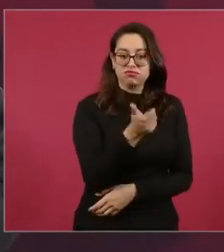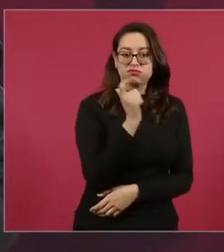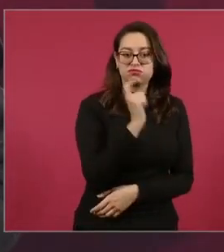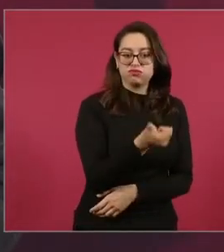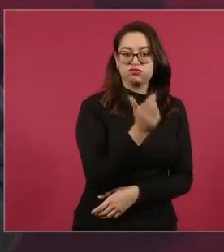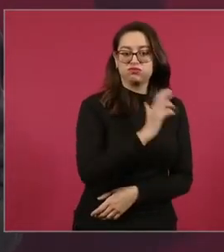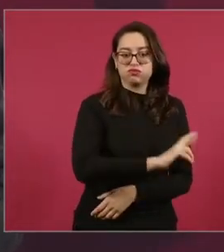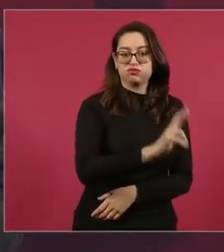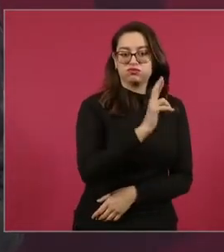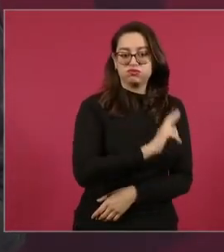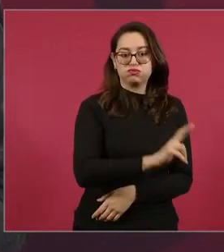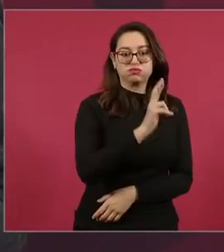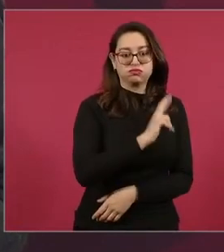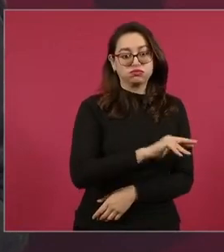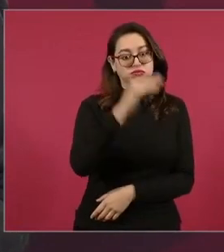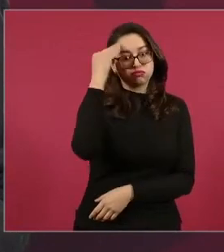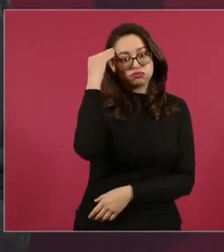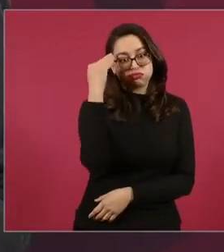Vamos a pagar